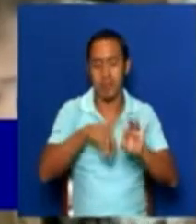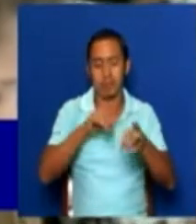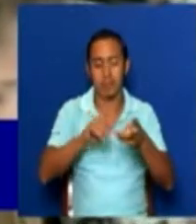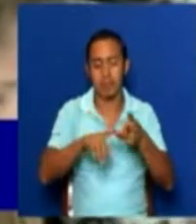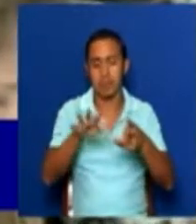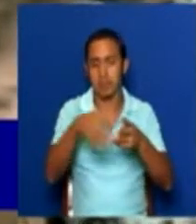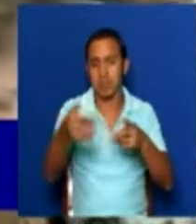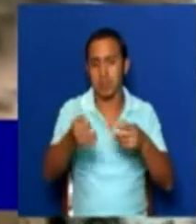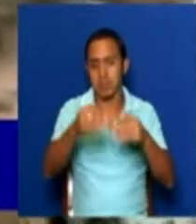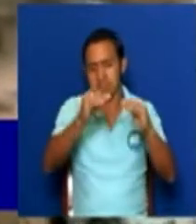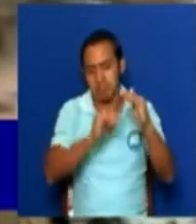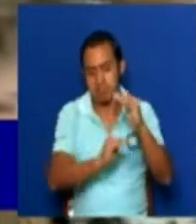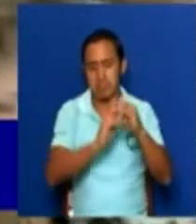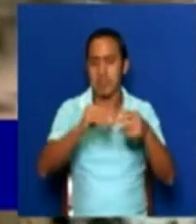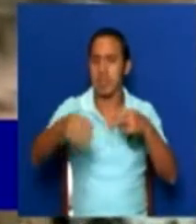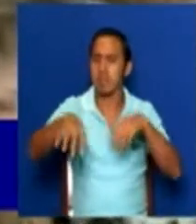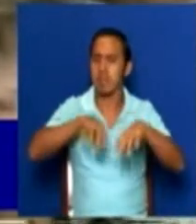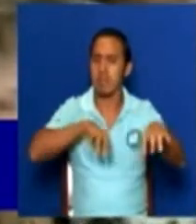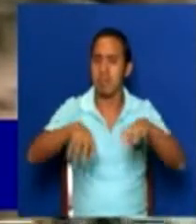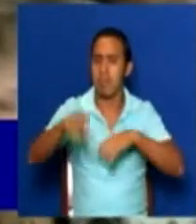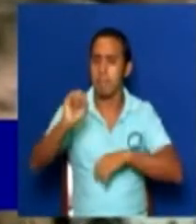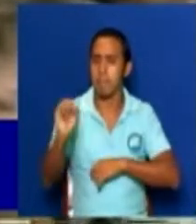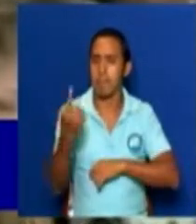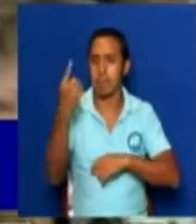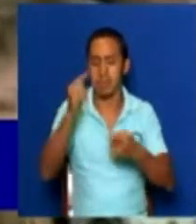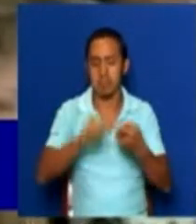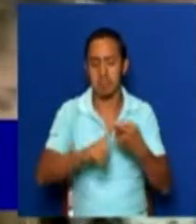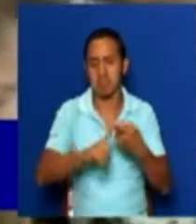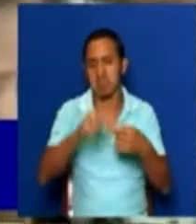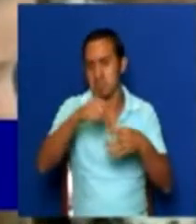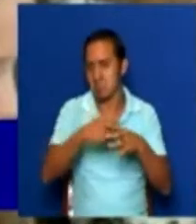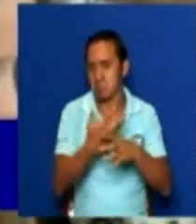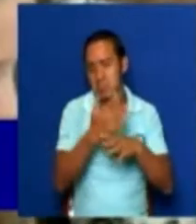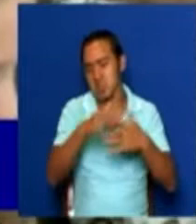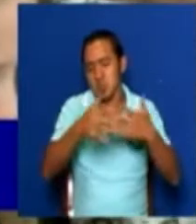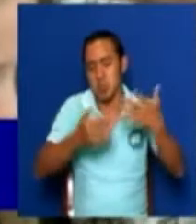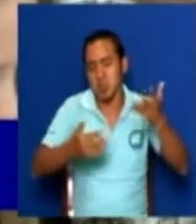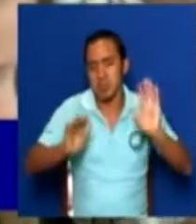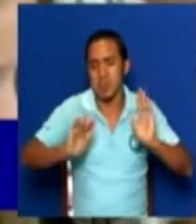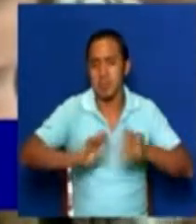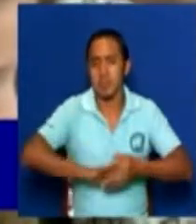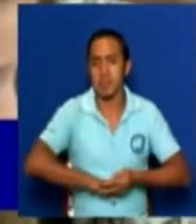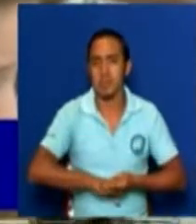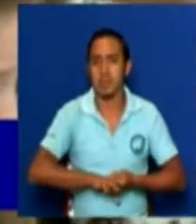actividades primarias, agrícolas y entre otras.